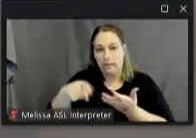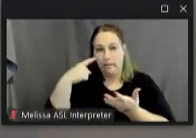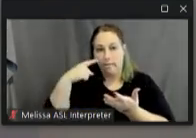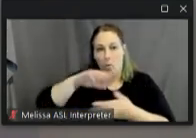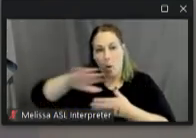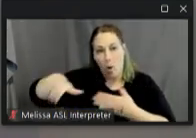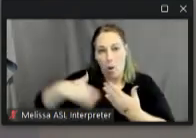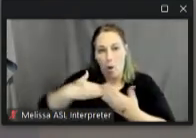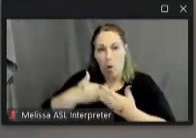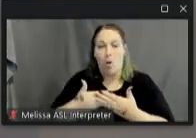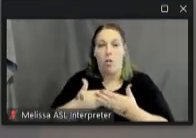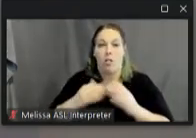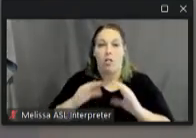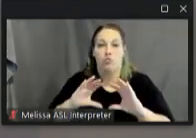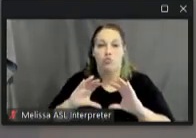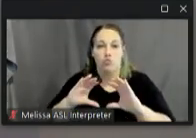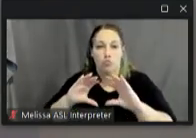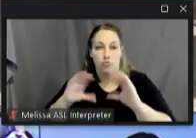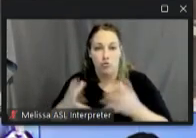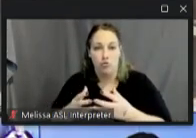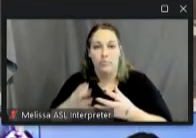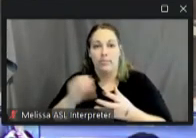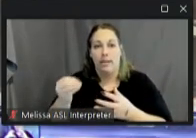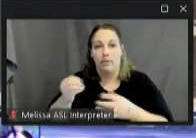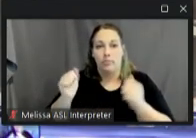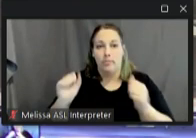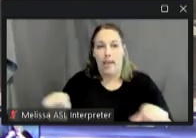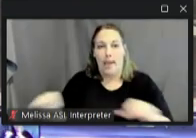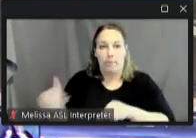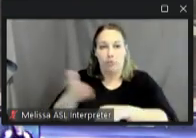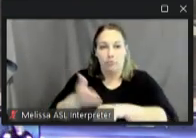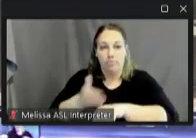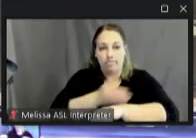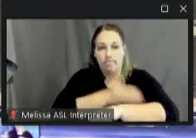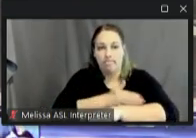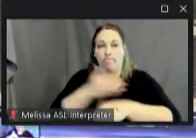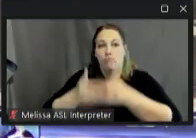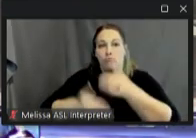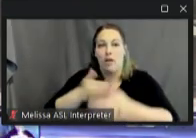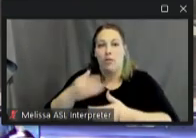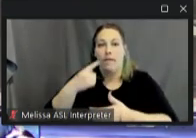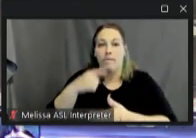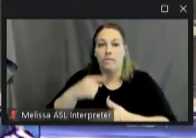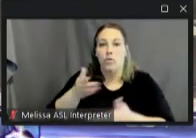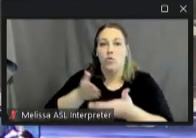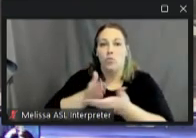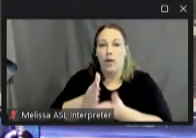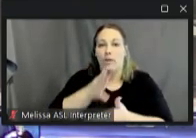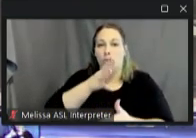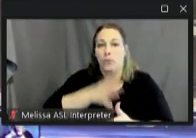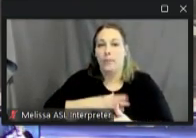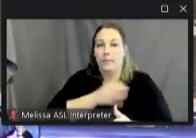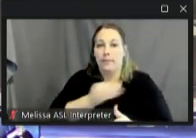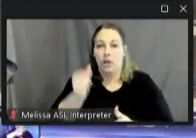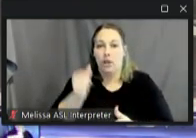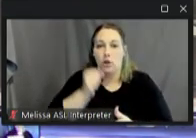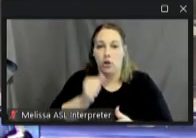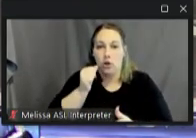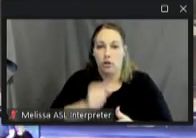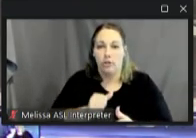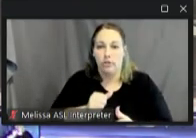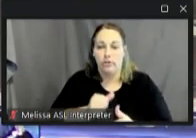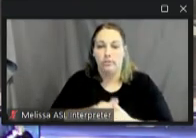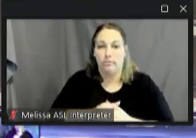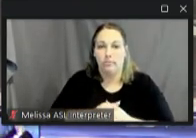Muchas gracias. Cedo la palabra al señor Subprocurador General de la República, Tomás Andrade. Muchas gracias, ministra.